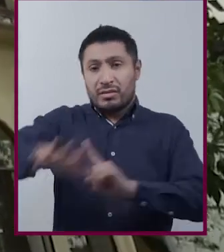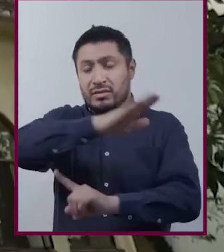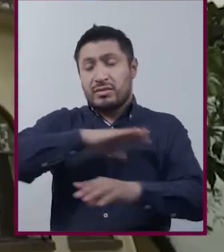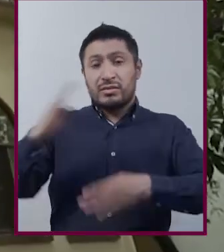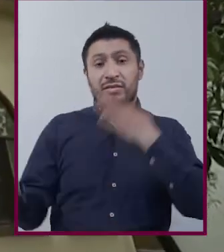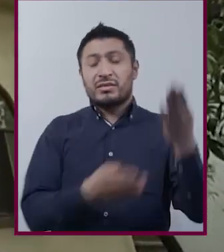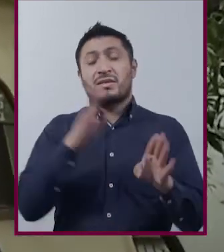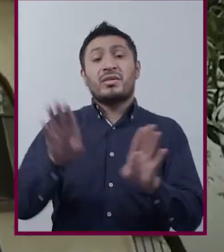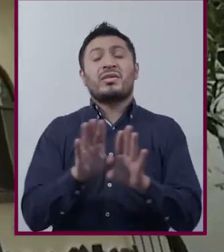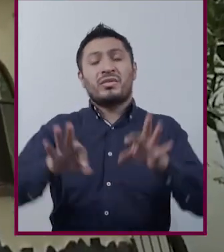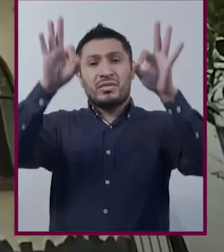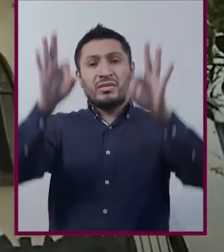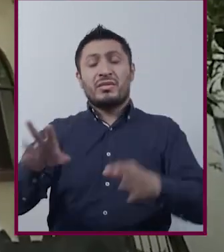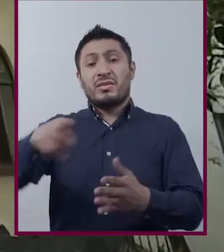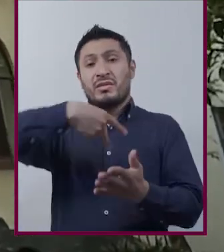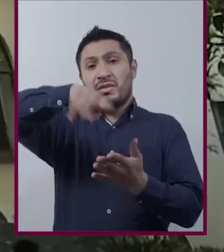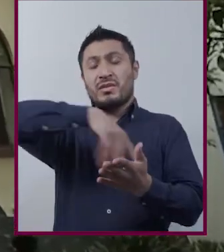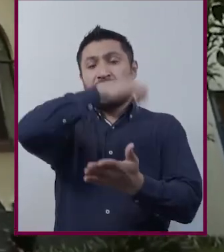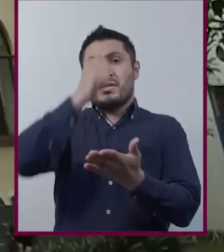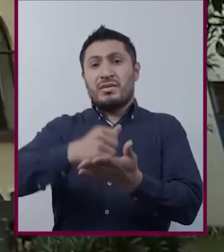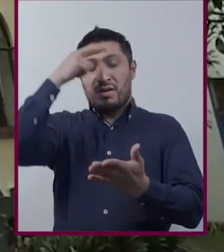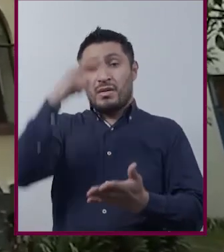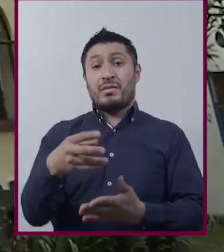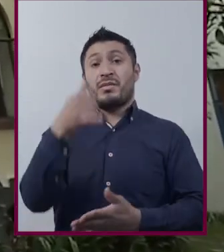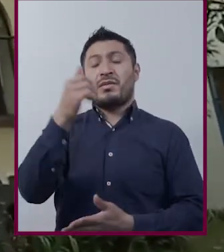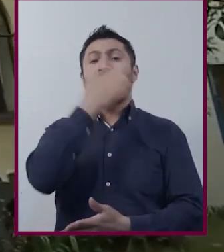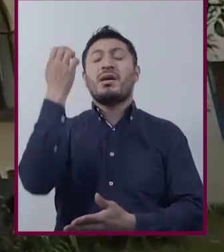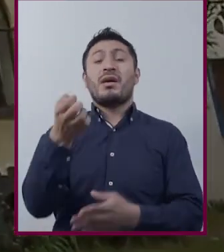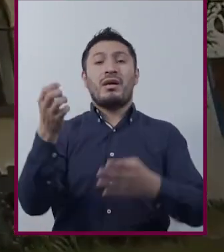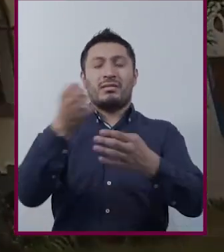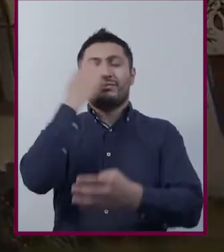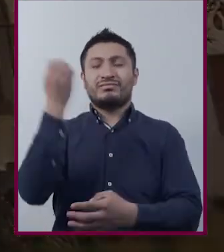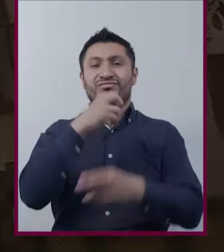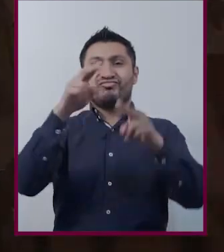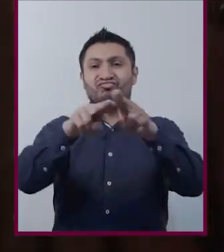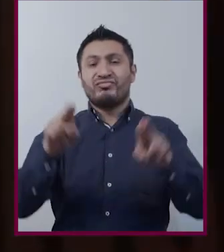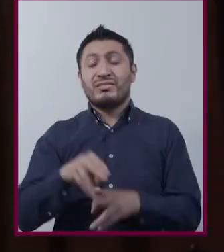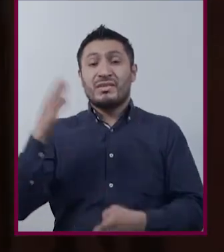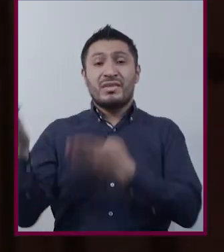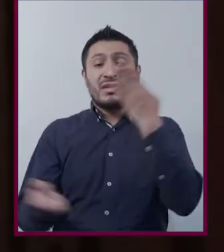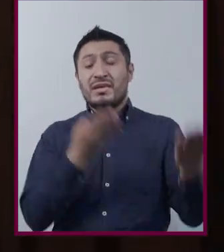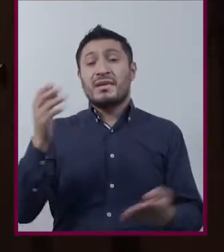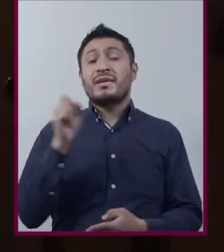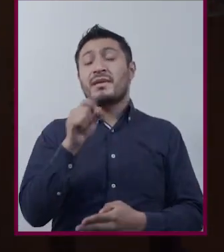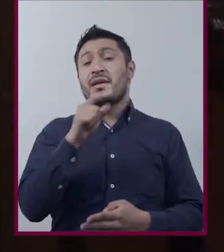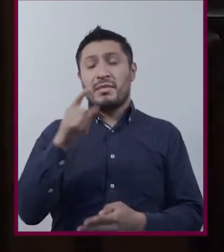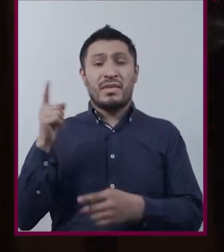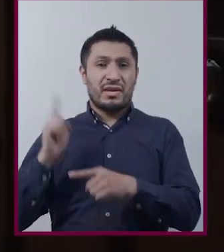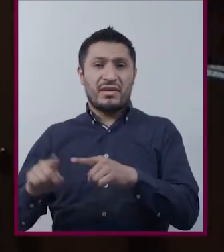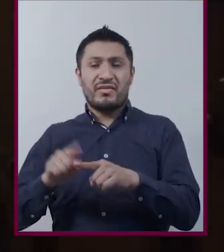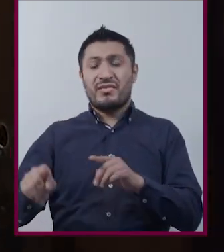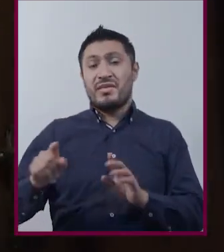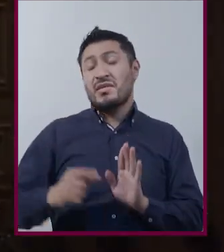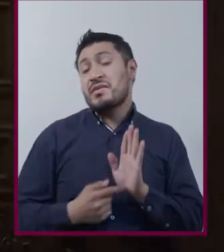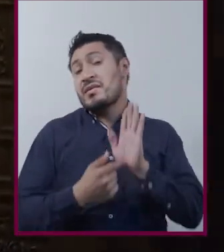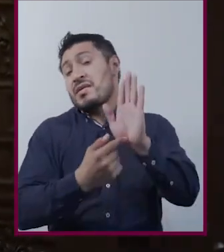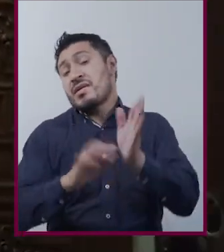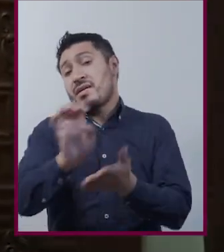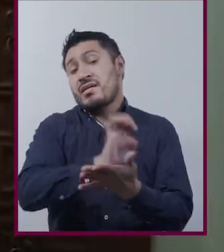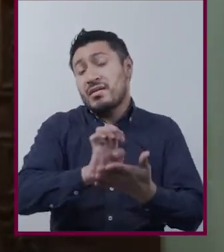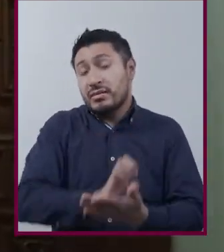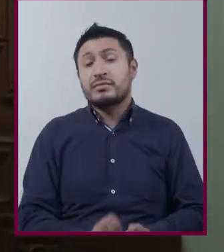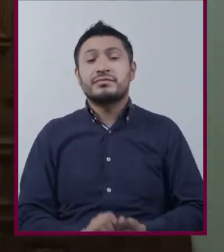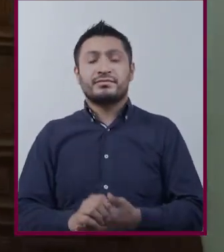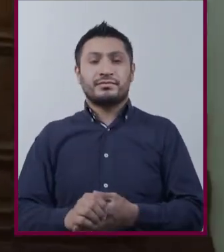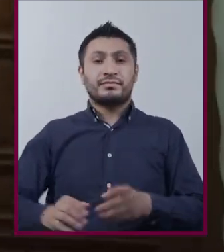danza dejó como legado el Ballet de la Ciudad de México y la Escuela Nacional de Danza, además de diversas puestas en escena. Mientras